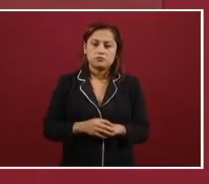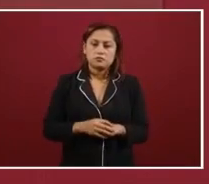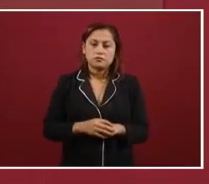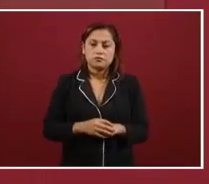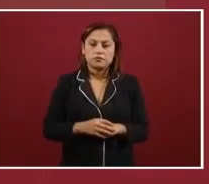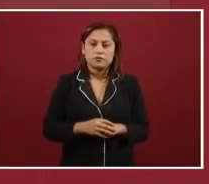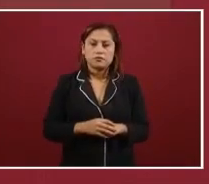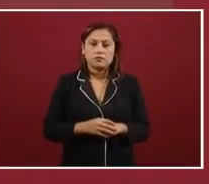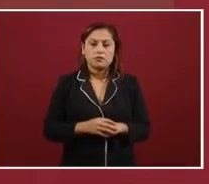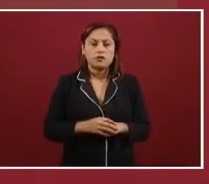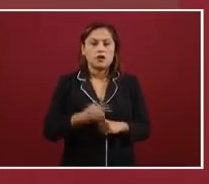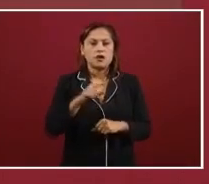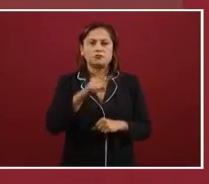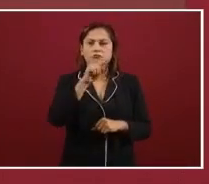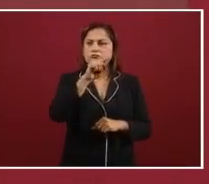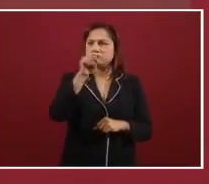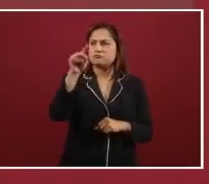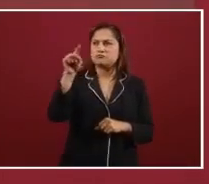vacíos